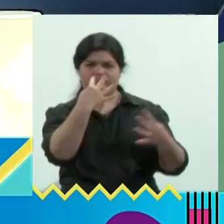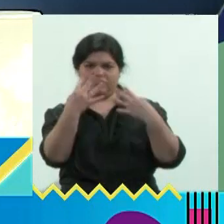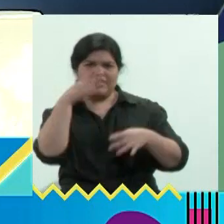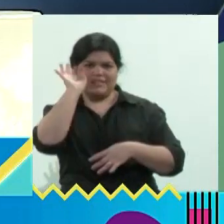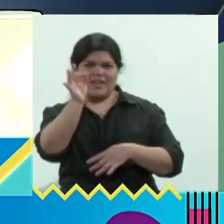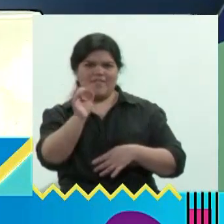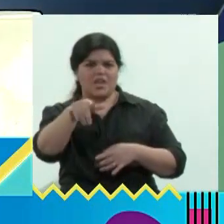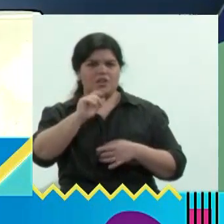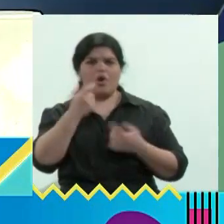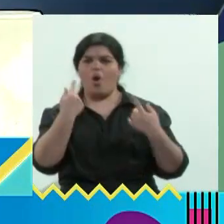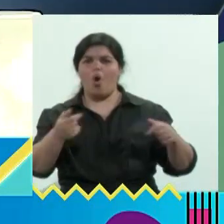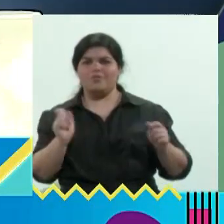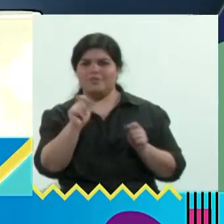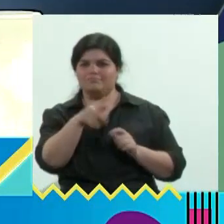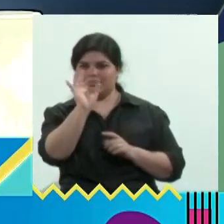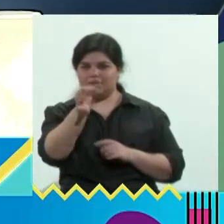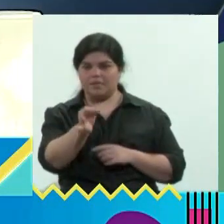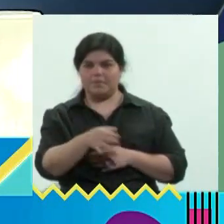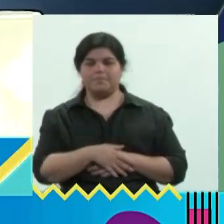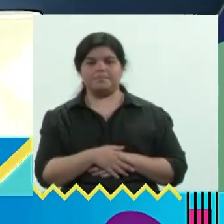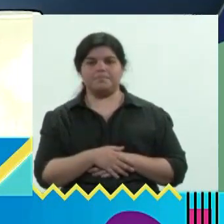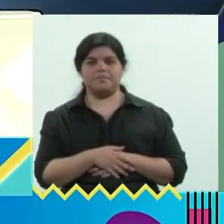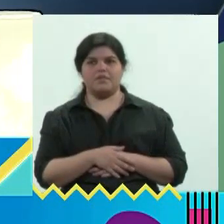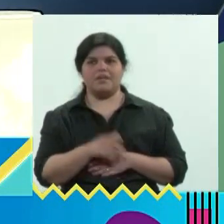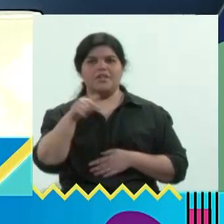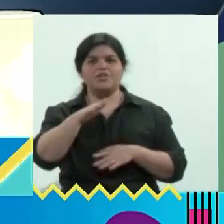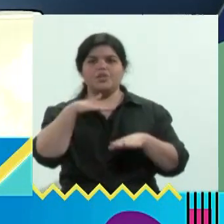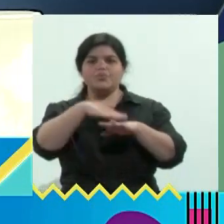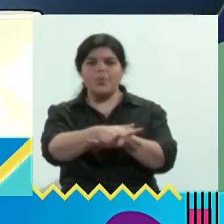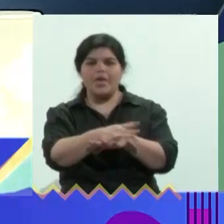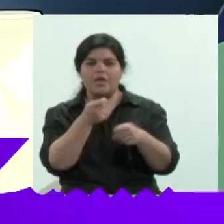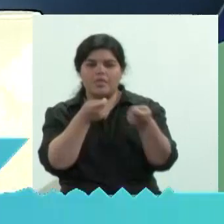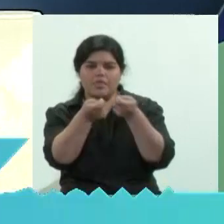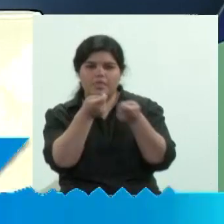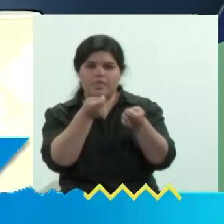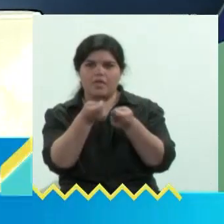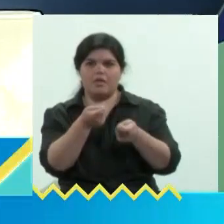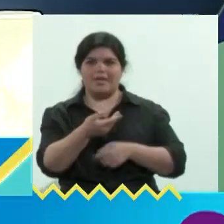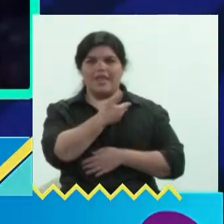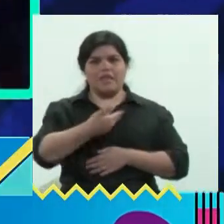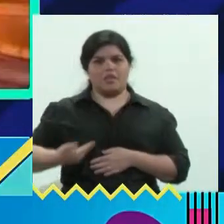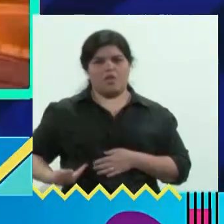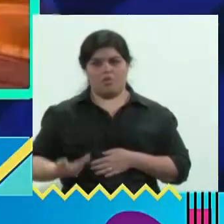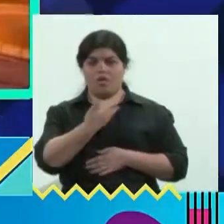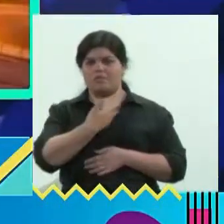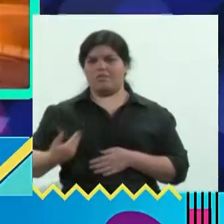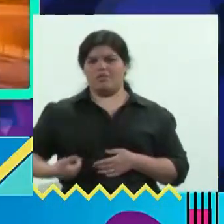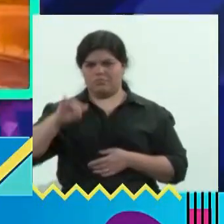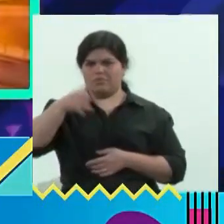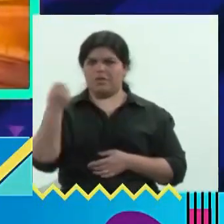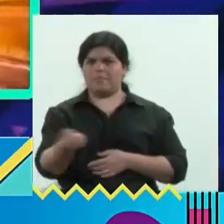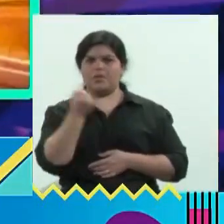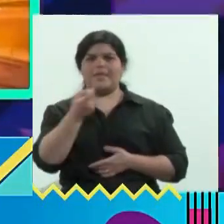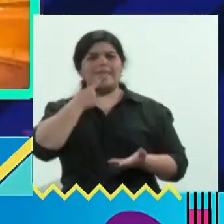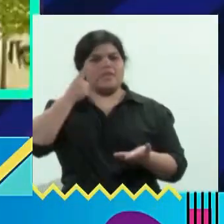fenómeno. La ciudad conducida por el mercado. ¿Verdad? El mercado es un instrumento importante para tomar decisiones, ¿no es cierto?,